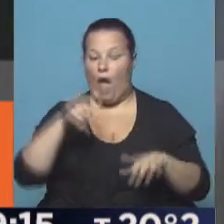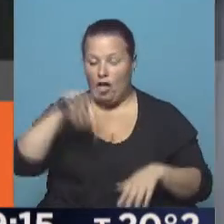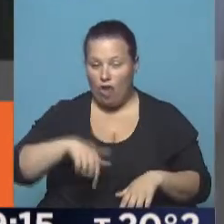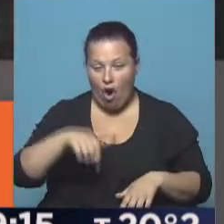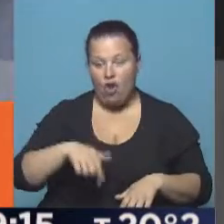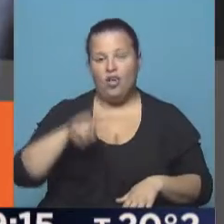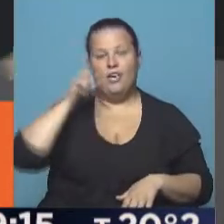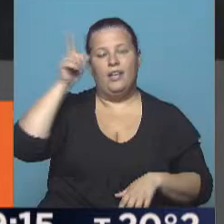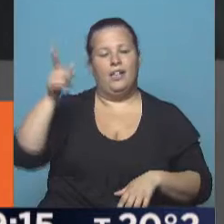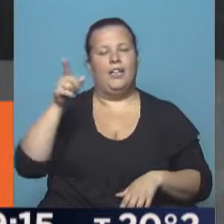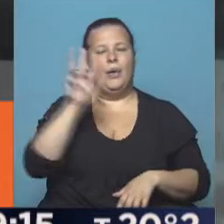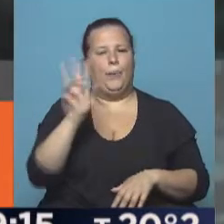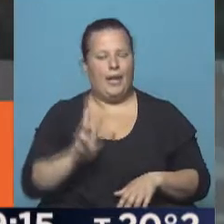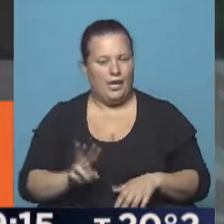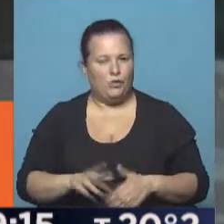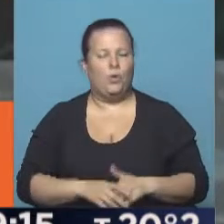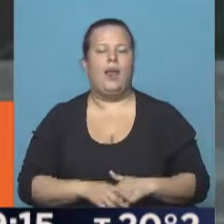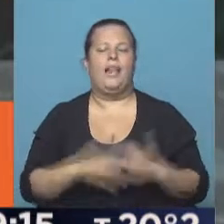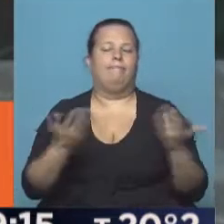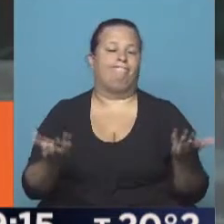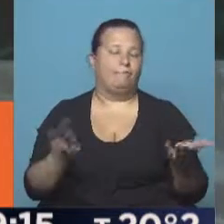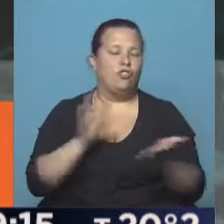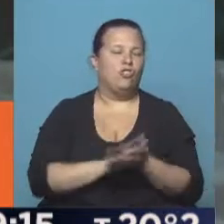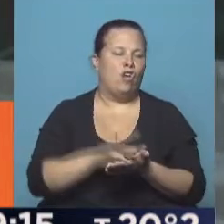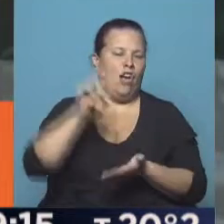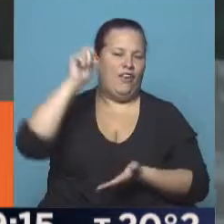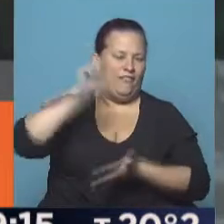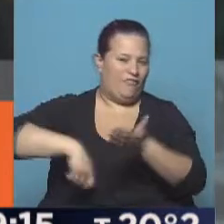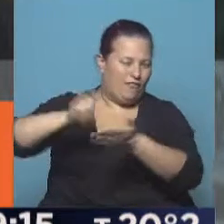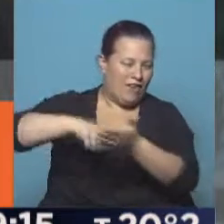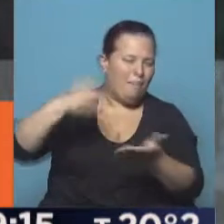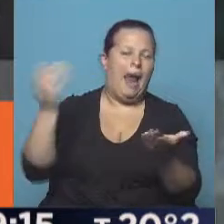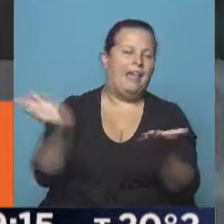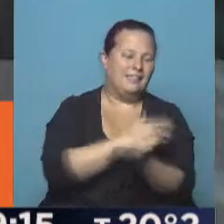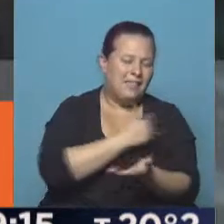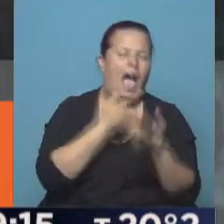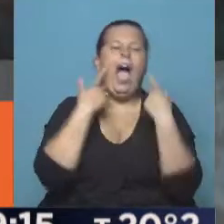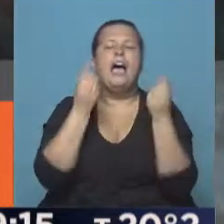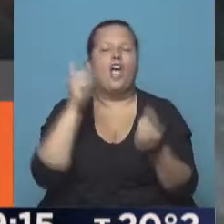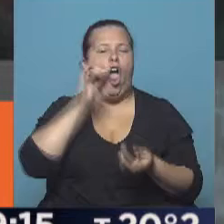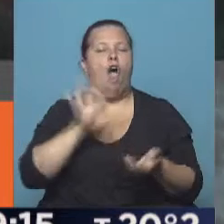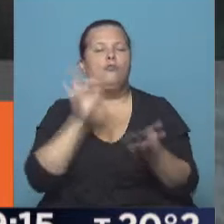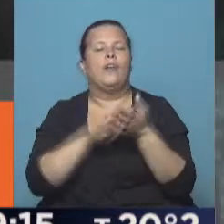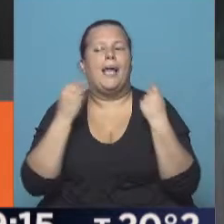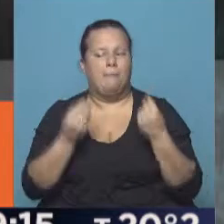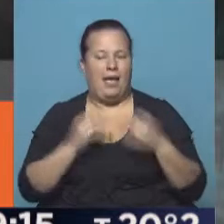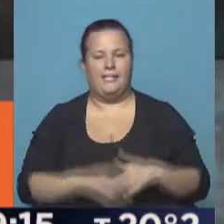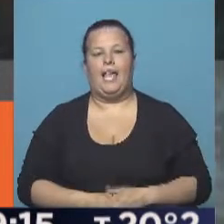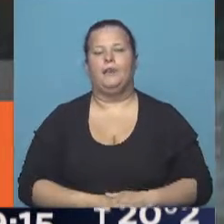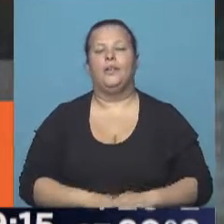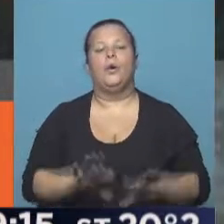hoy en venezuela a partir bueno el tema del referéndum a ver qué nos puede decir respecto desde lo que está sucediendo